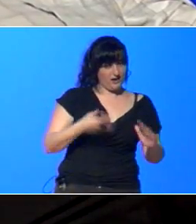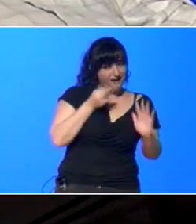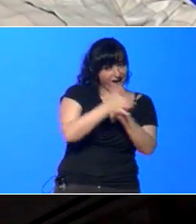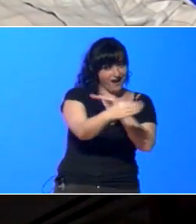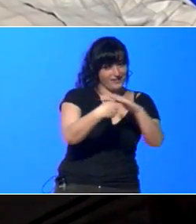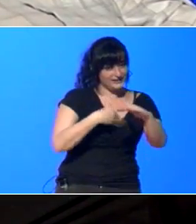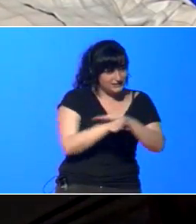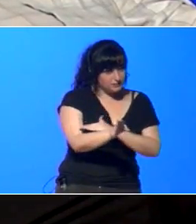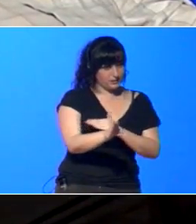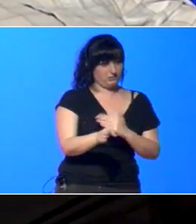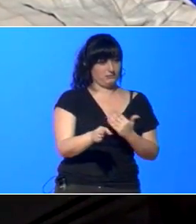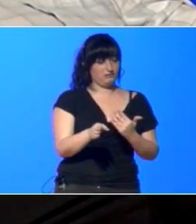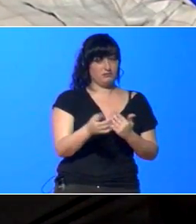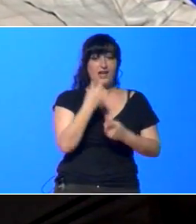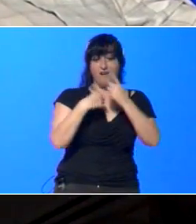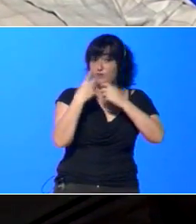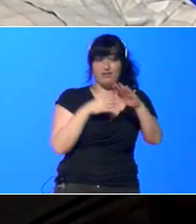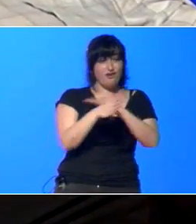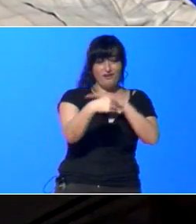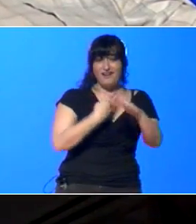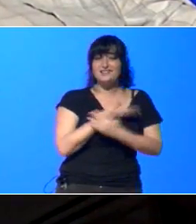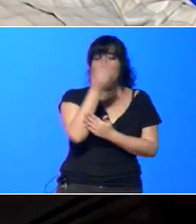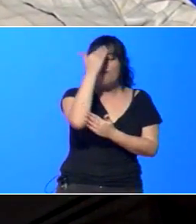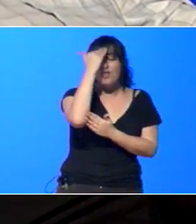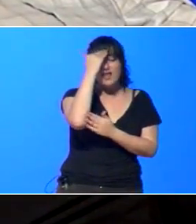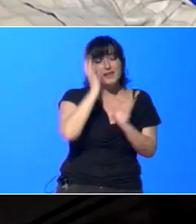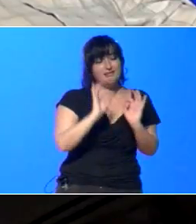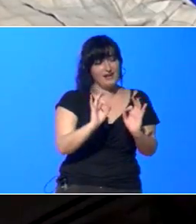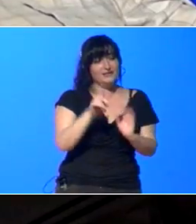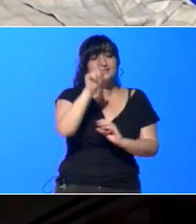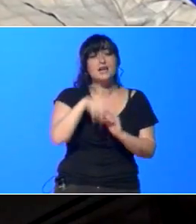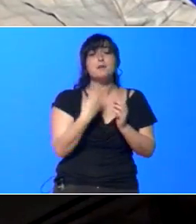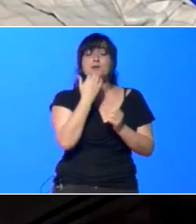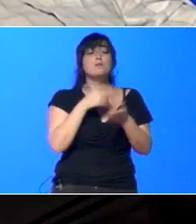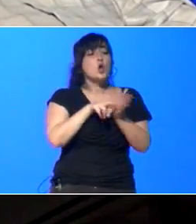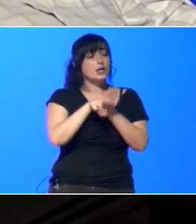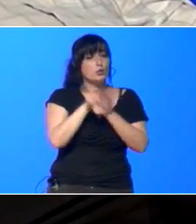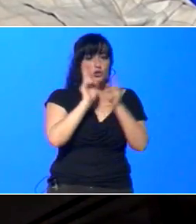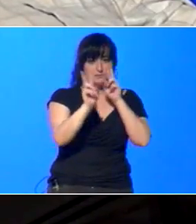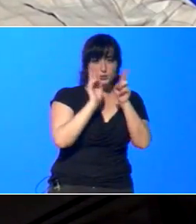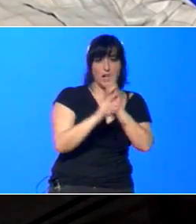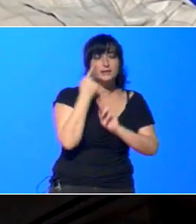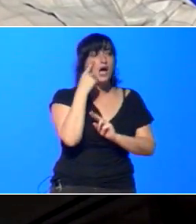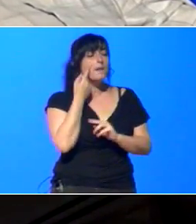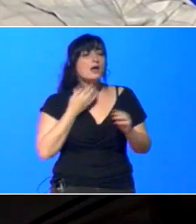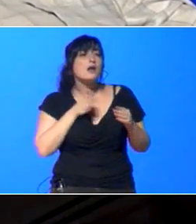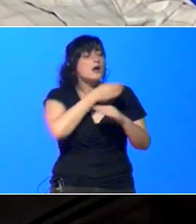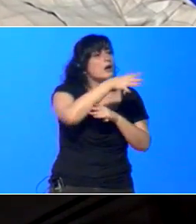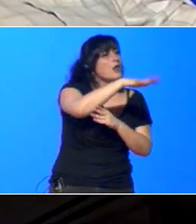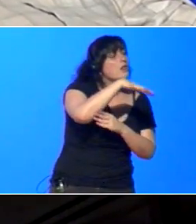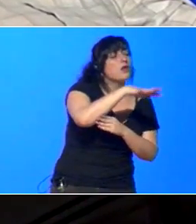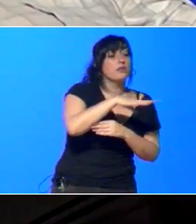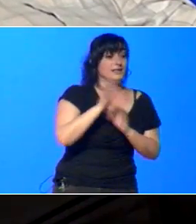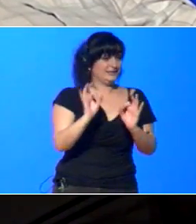la información. La información es fundamental. Las claves visuales que tengamos en el centro, cómo ir, por dónde indicar, es clave que lo tenga el